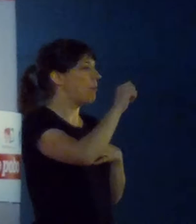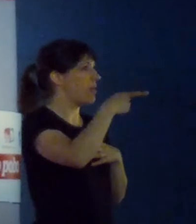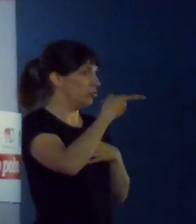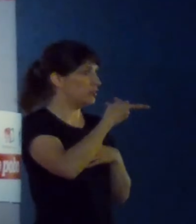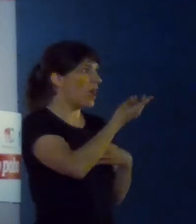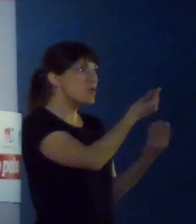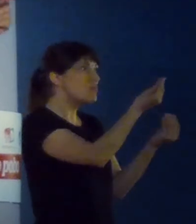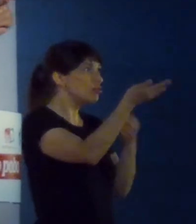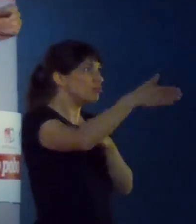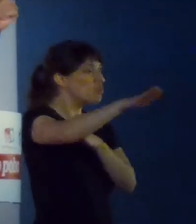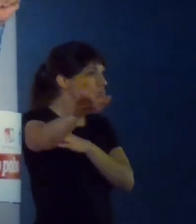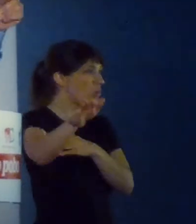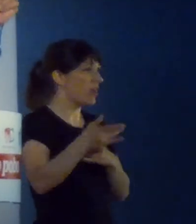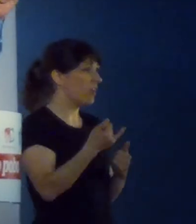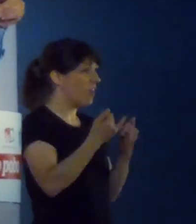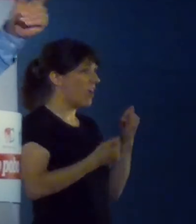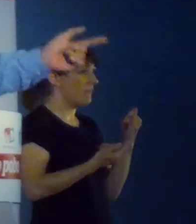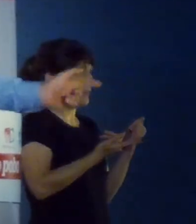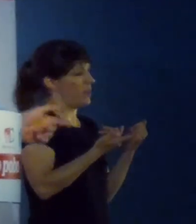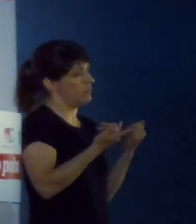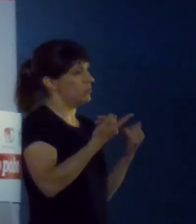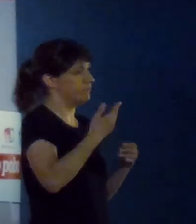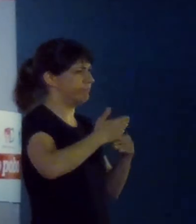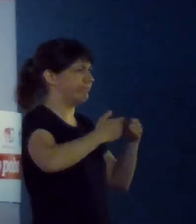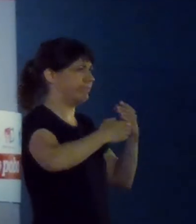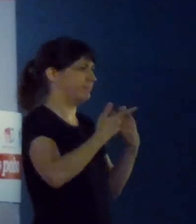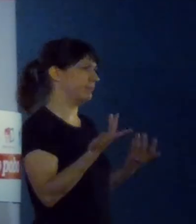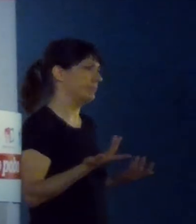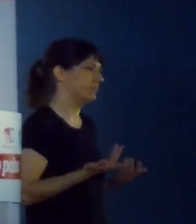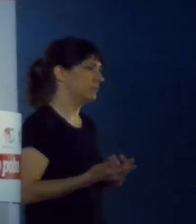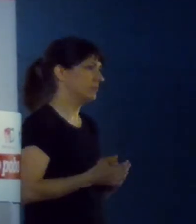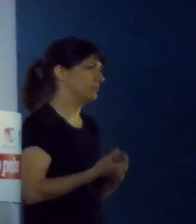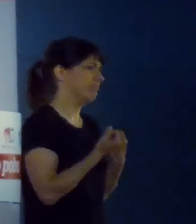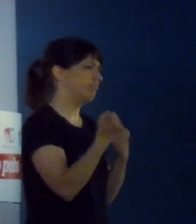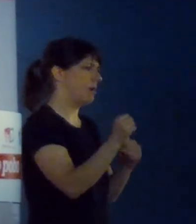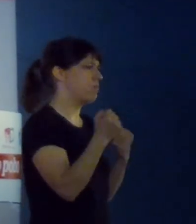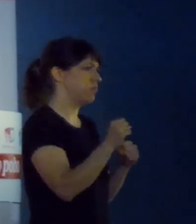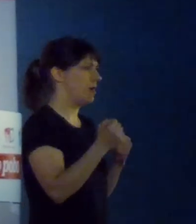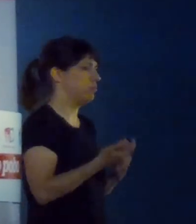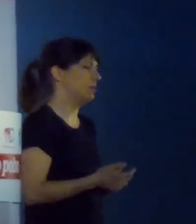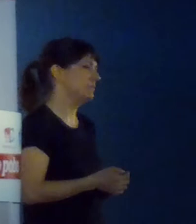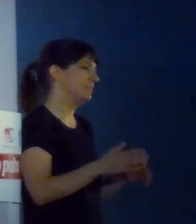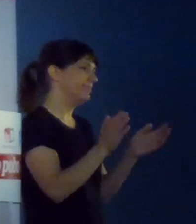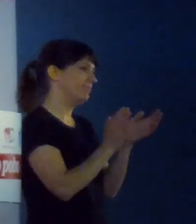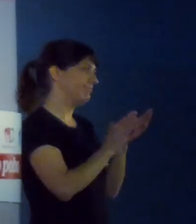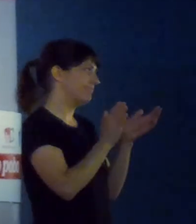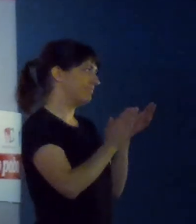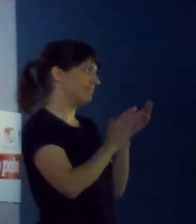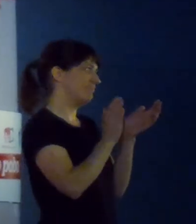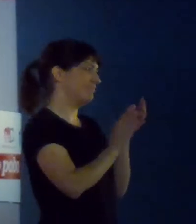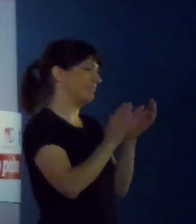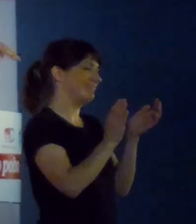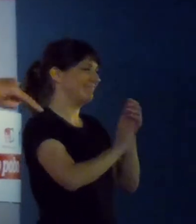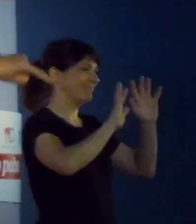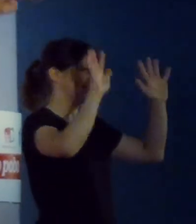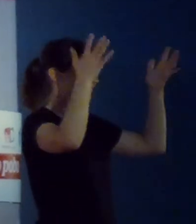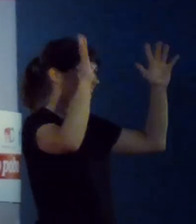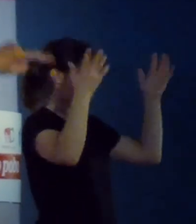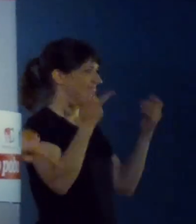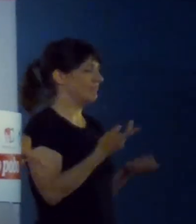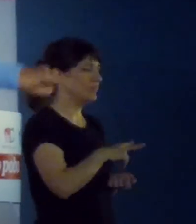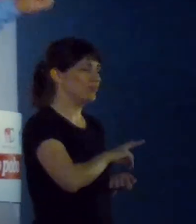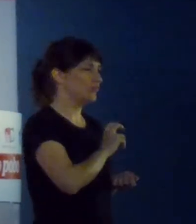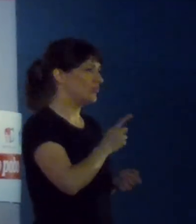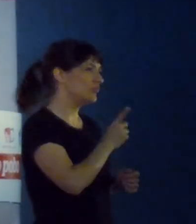selección porque mataron a unha presidente do PP en Lugo. Os africanos, non. Non os marinheiros que